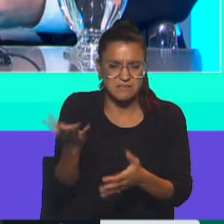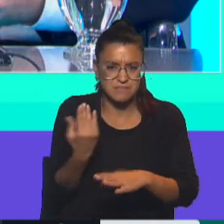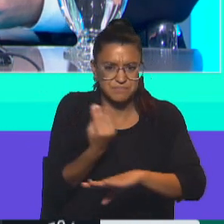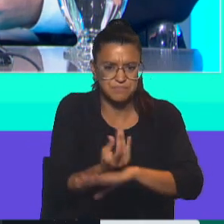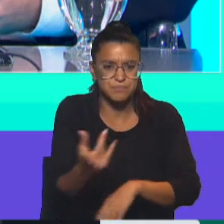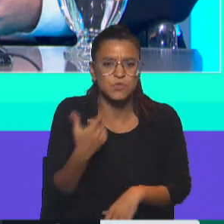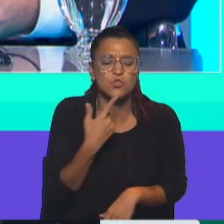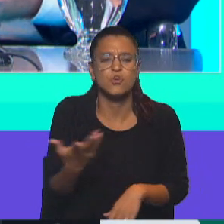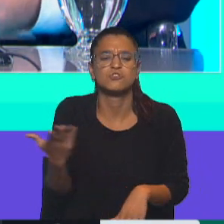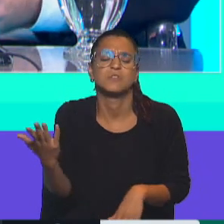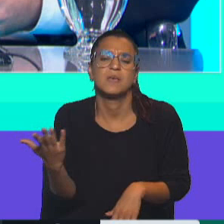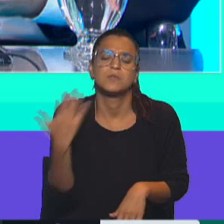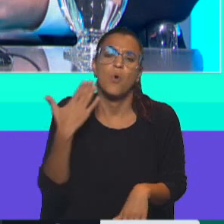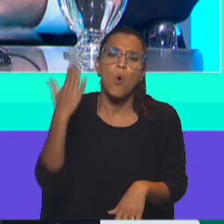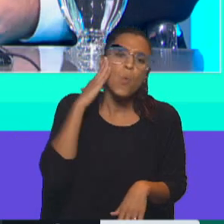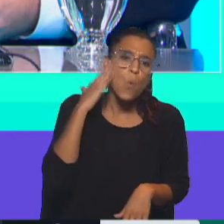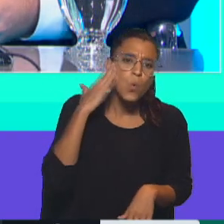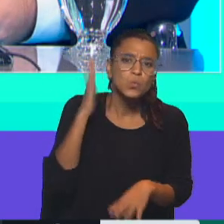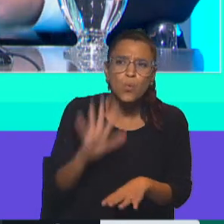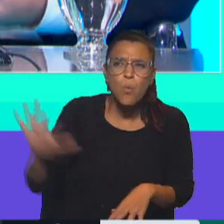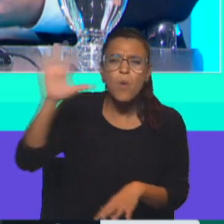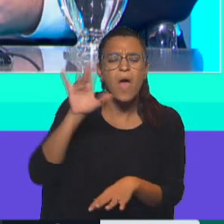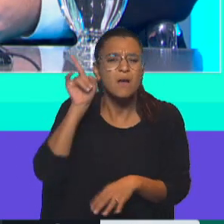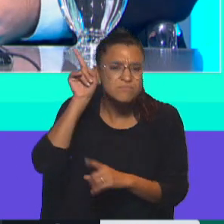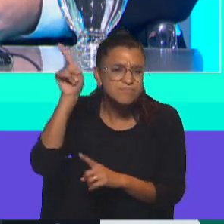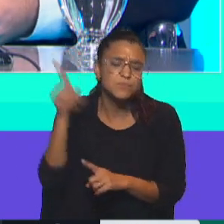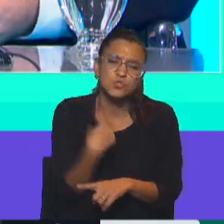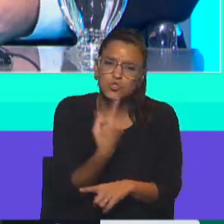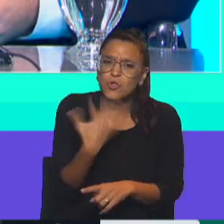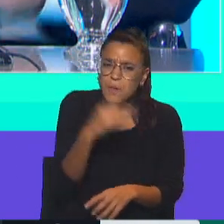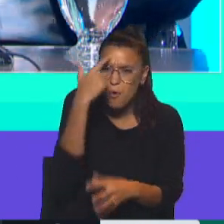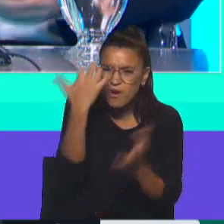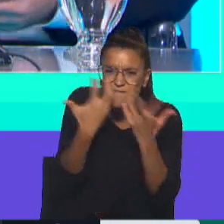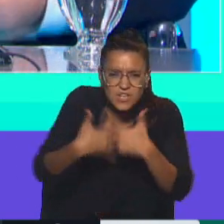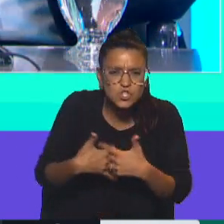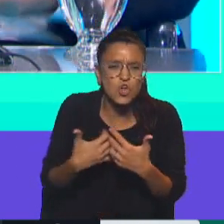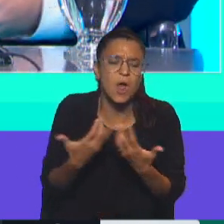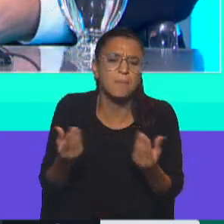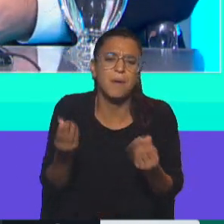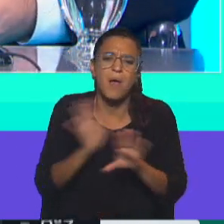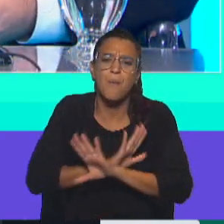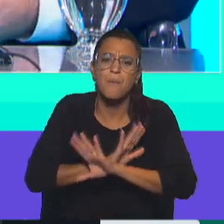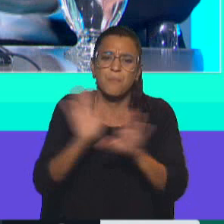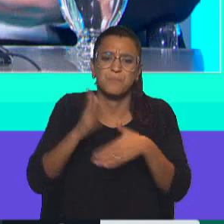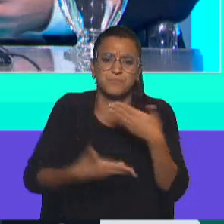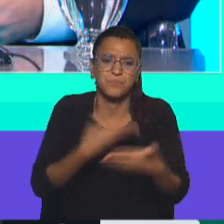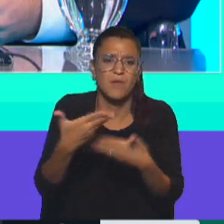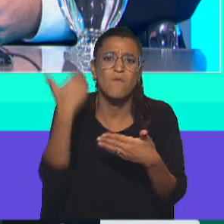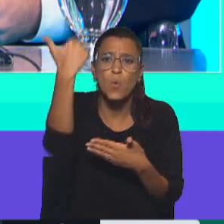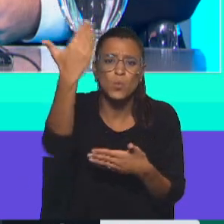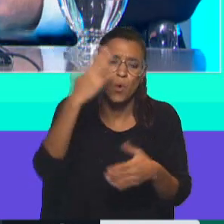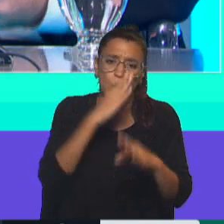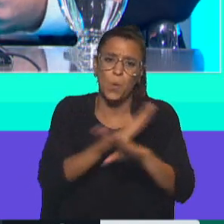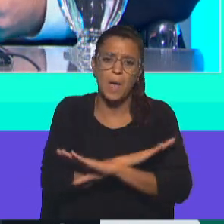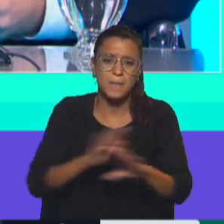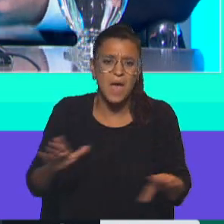la cultura occidental nos implica un montón de reflexiones como seres humanos, sobre todo para evitarlo en el futuro.